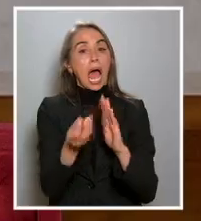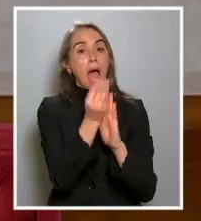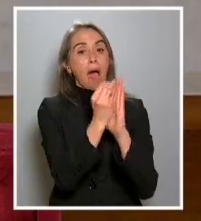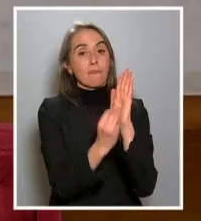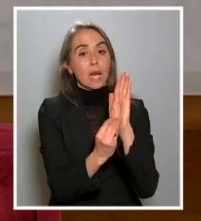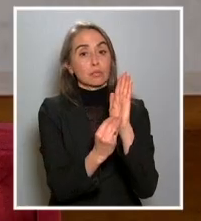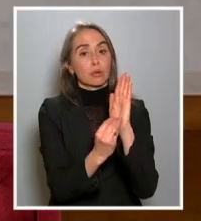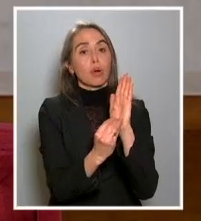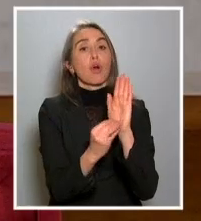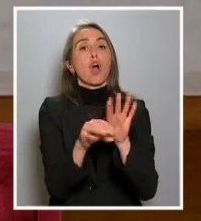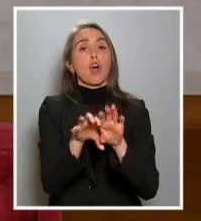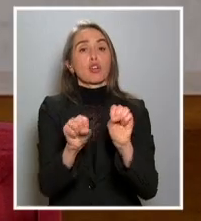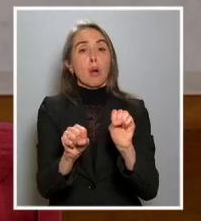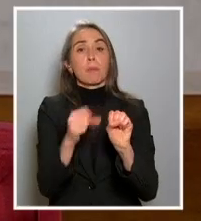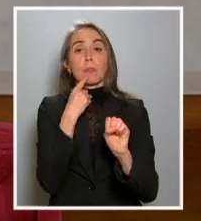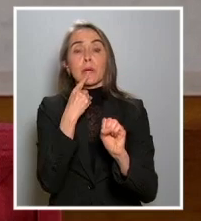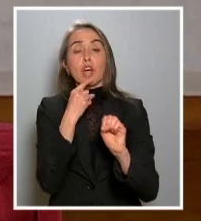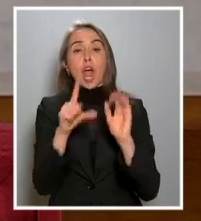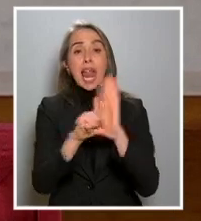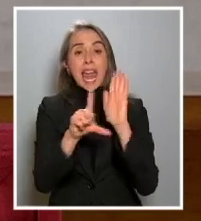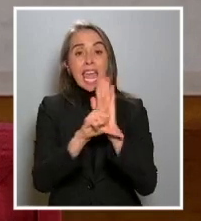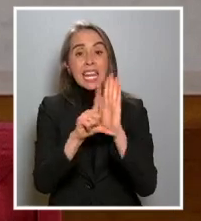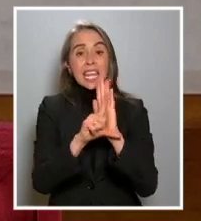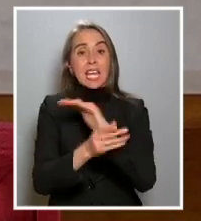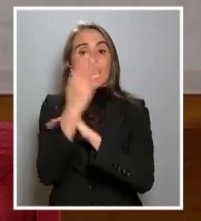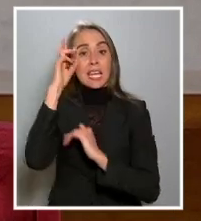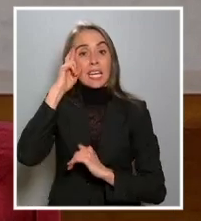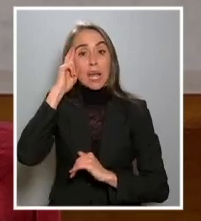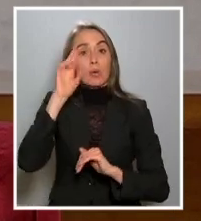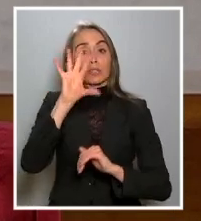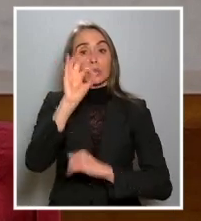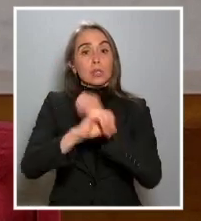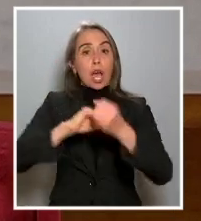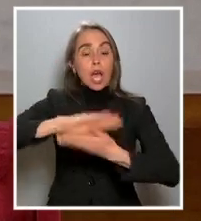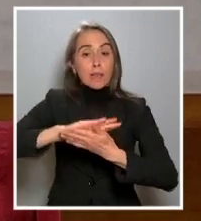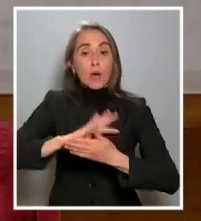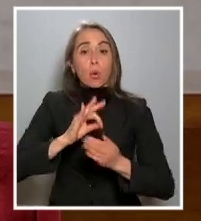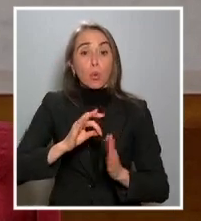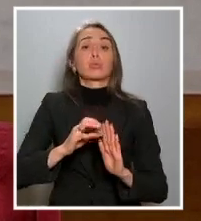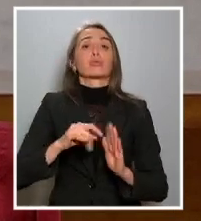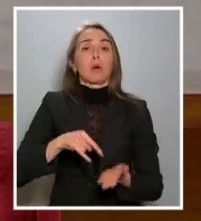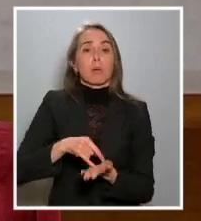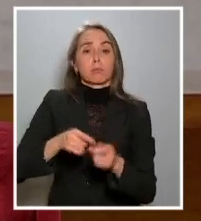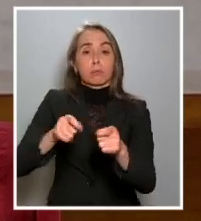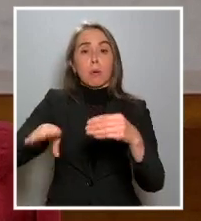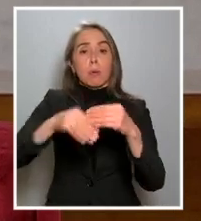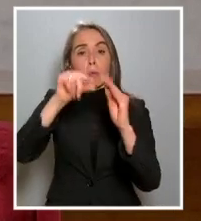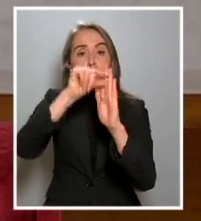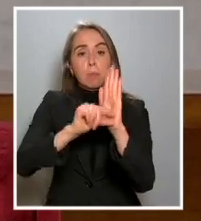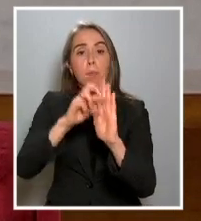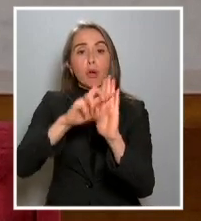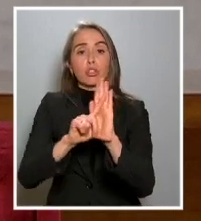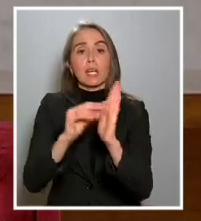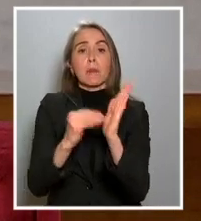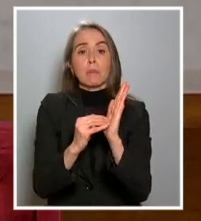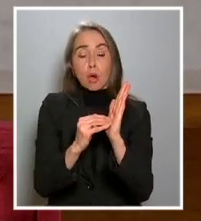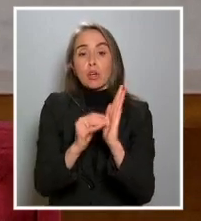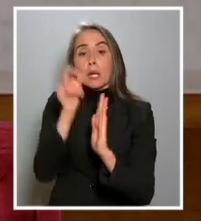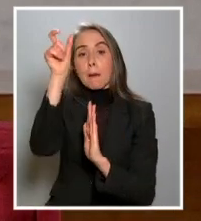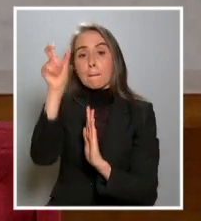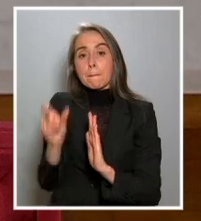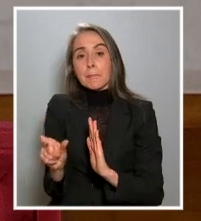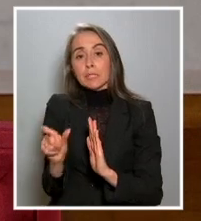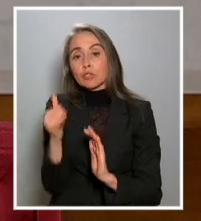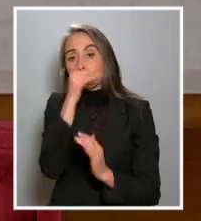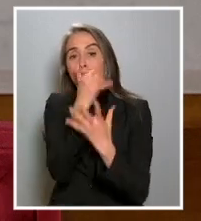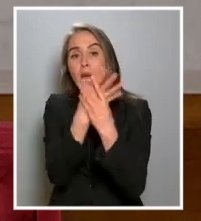también en los compromisos legislativos adoptados en dicha conmemoración. Presentamos indicaciones al proyecto de ley que crea la calificación jurídica de persona